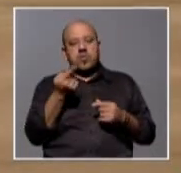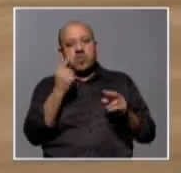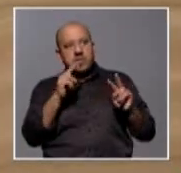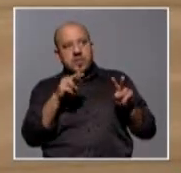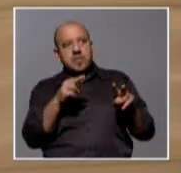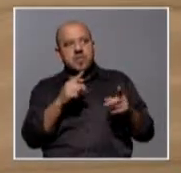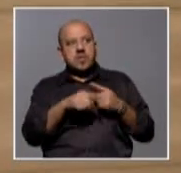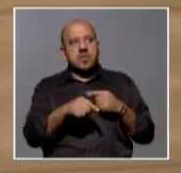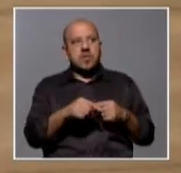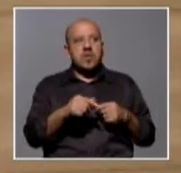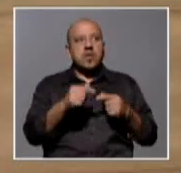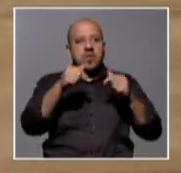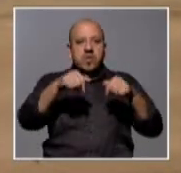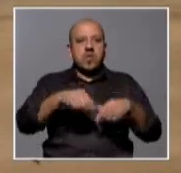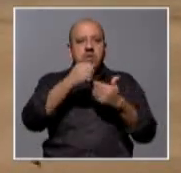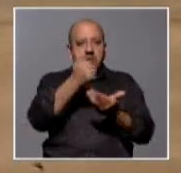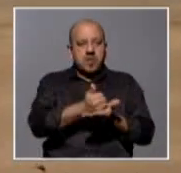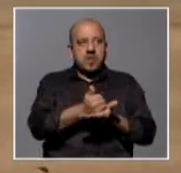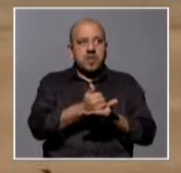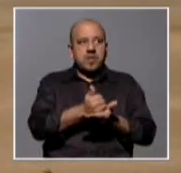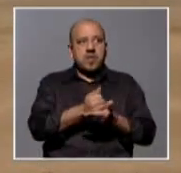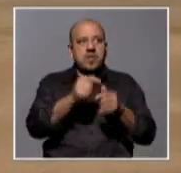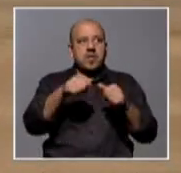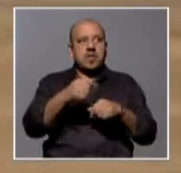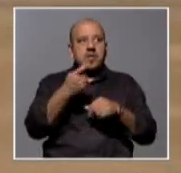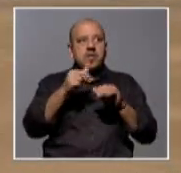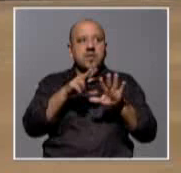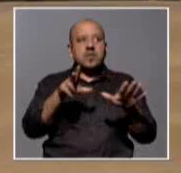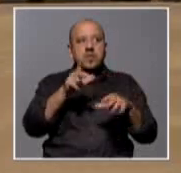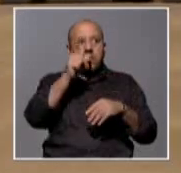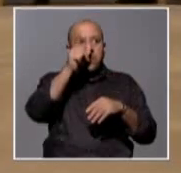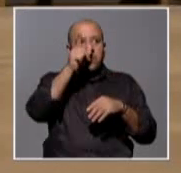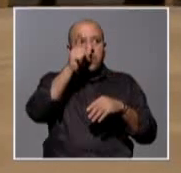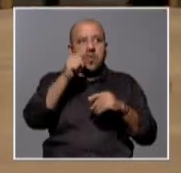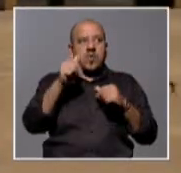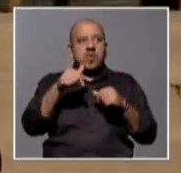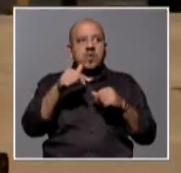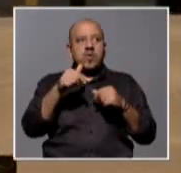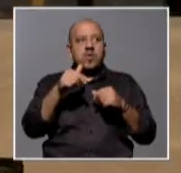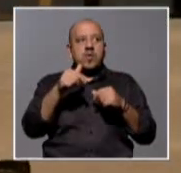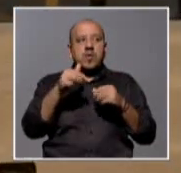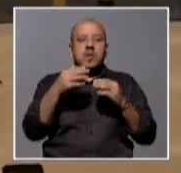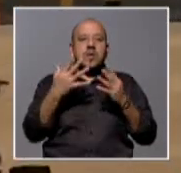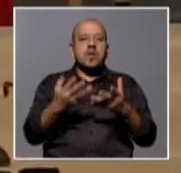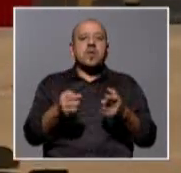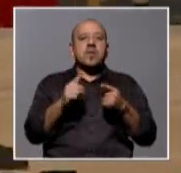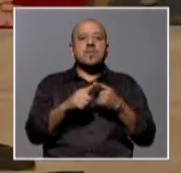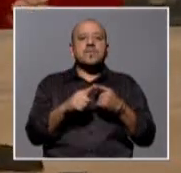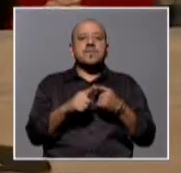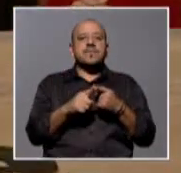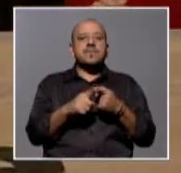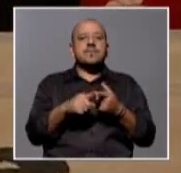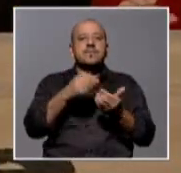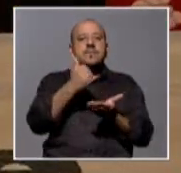tantos. Luisa Cuesta hoy está también en esta 18 de julio. Y quiero cerrar con unos breves versos, ya que estamos